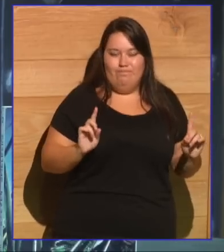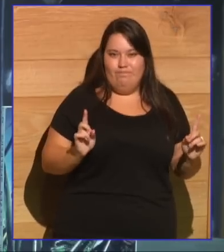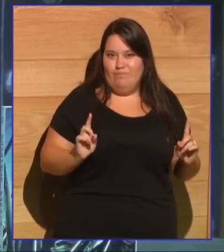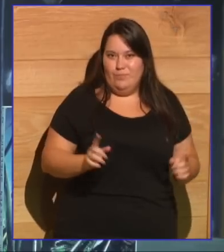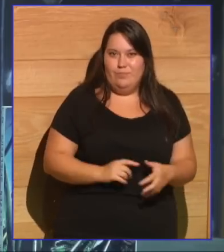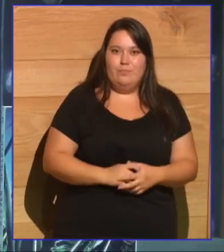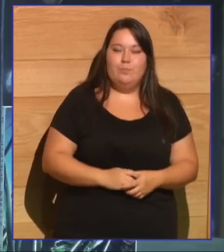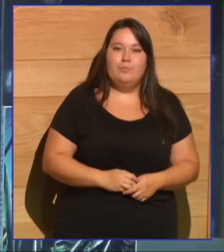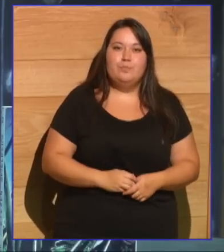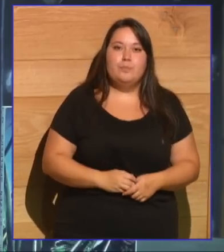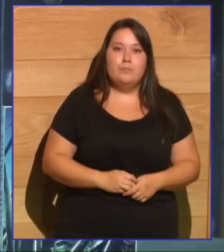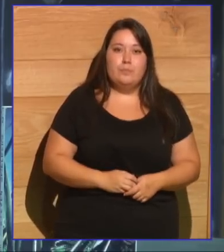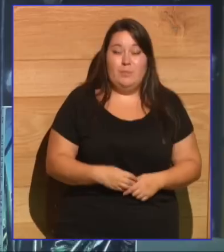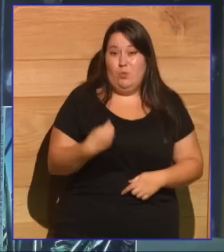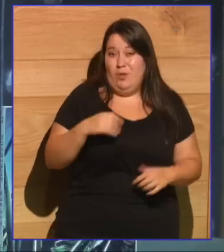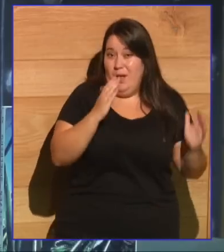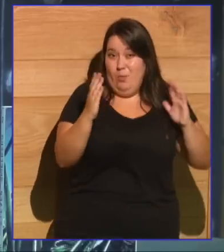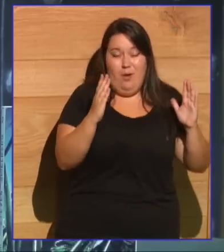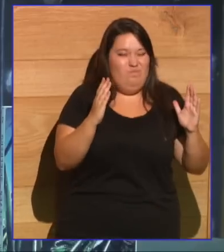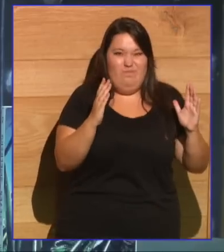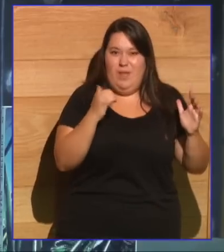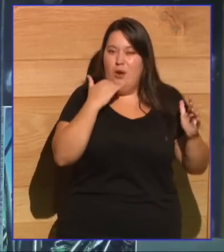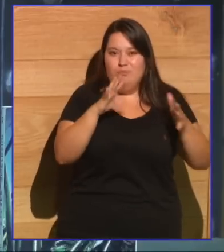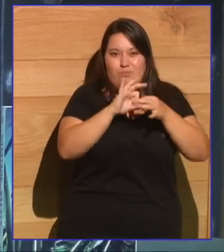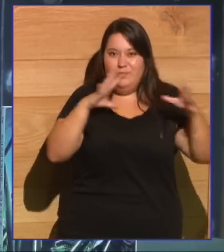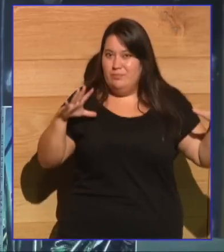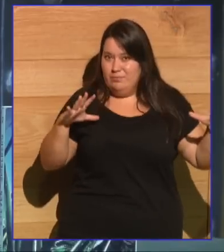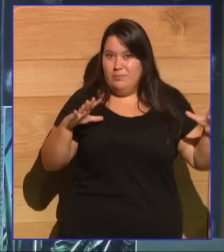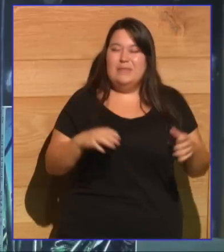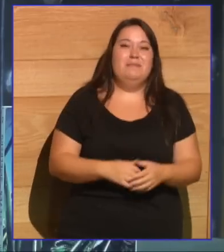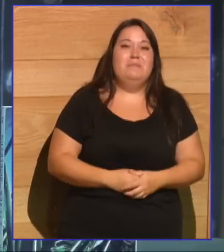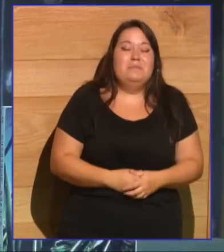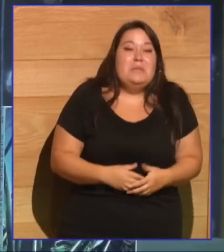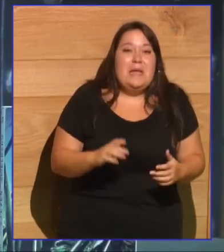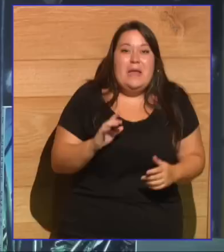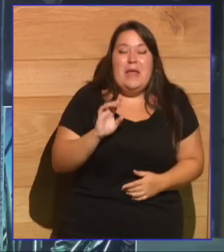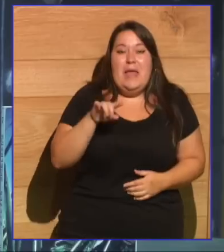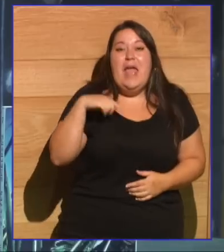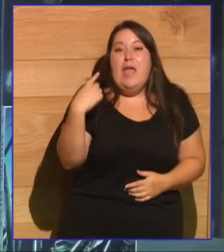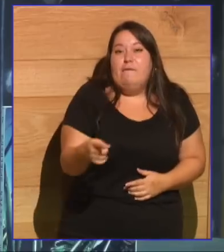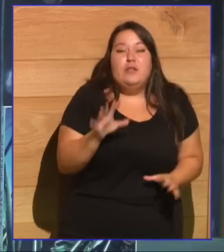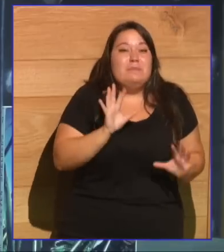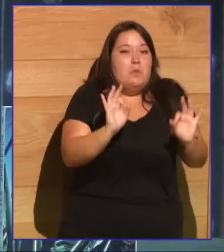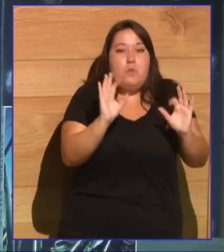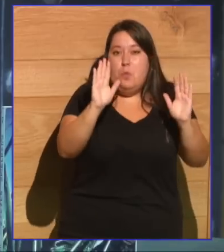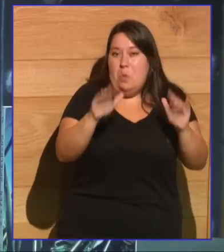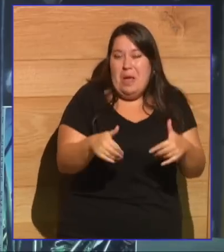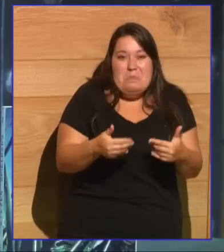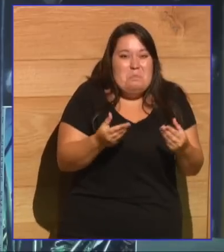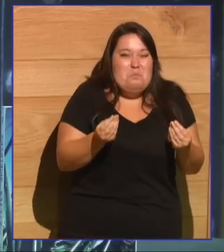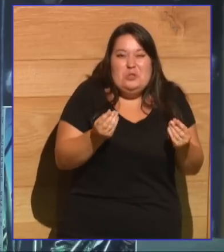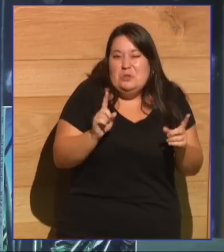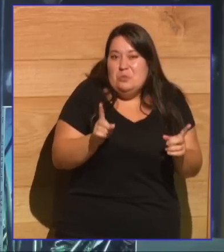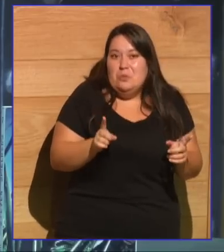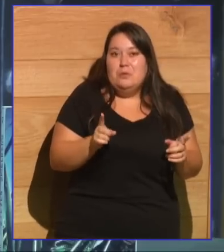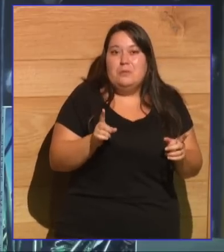de la época una película que no iba a tener demasiados efectos especiales que de hecho no tiene demasiados efectos especiales